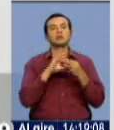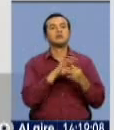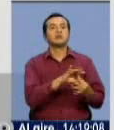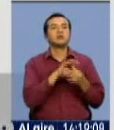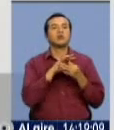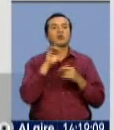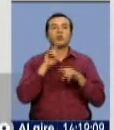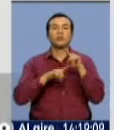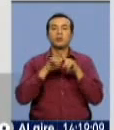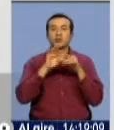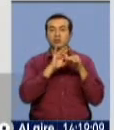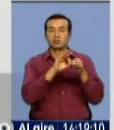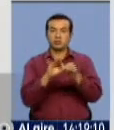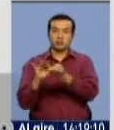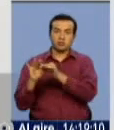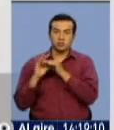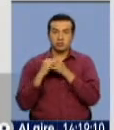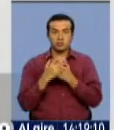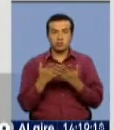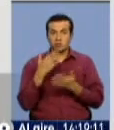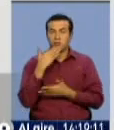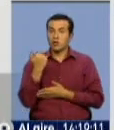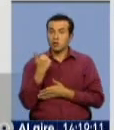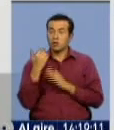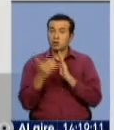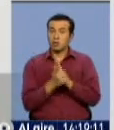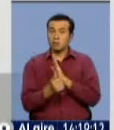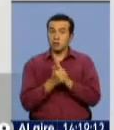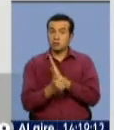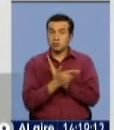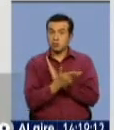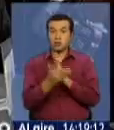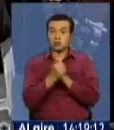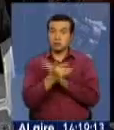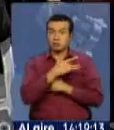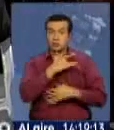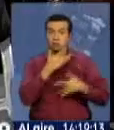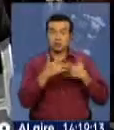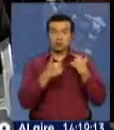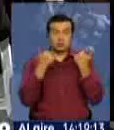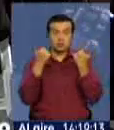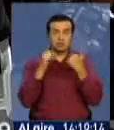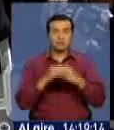otros compañeros permite que mejoren las capacidades emocionales.